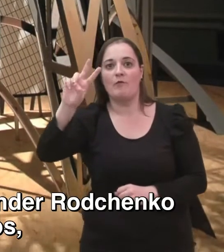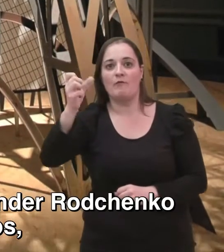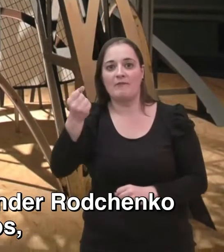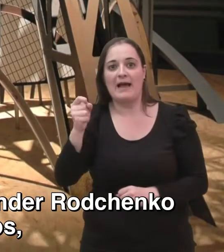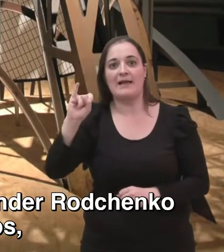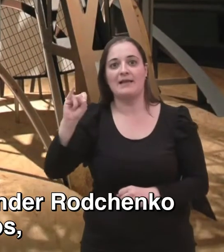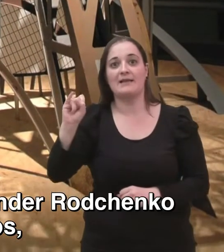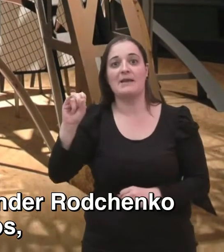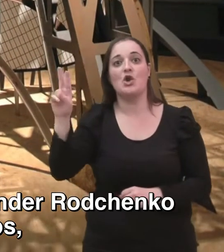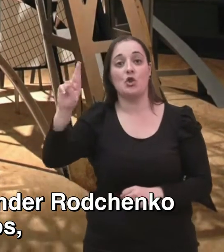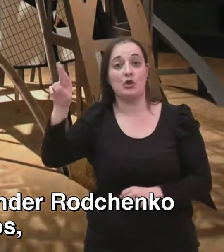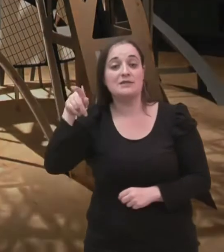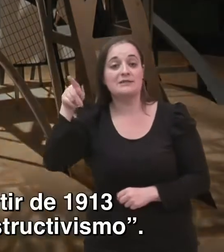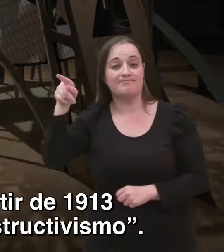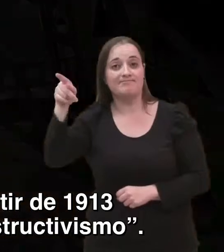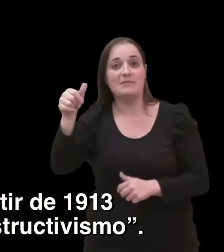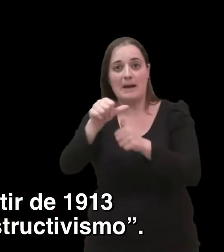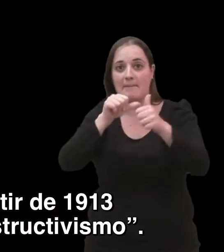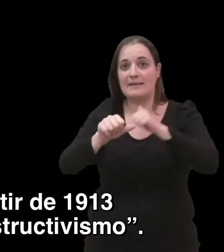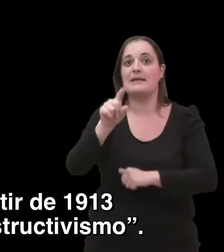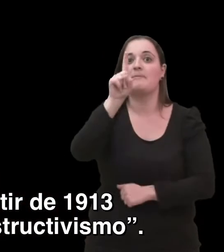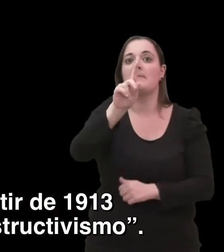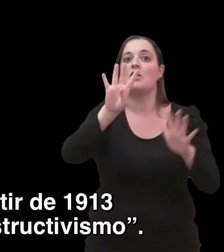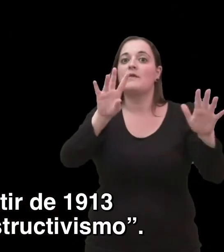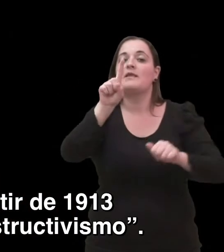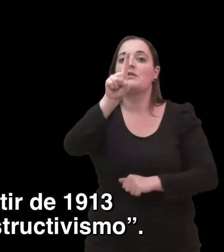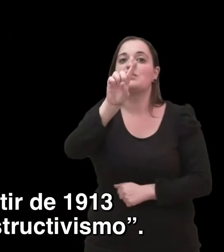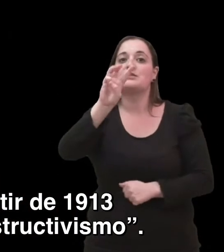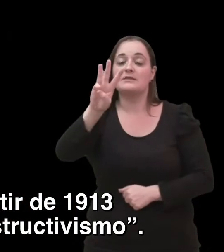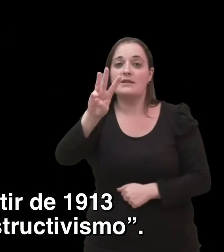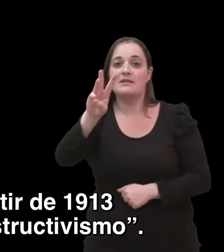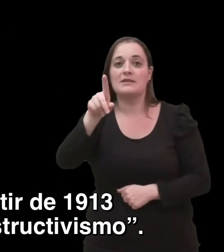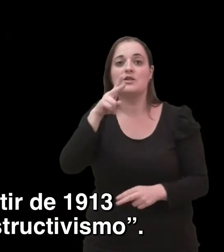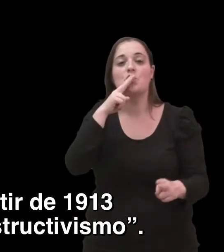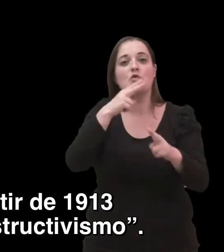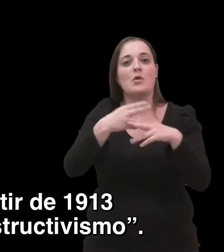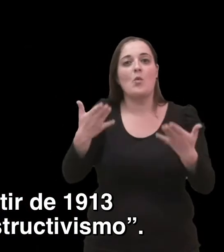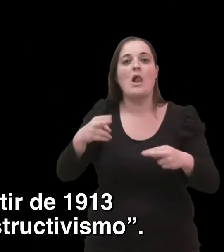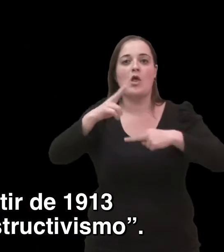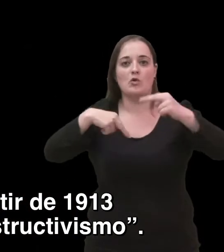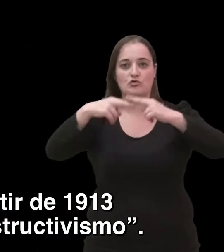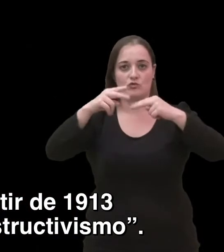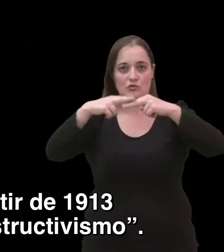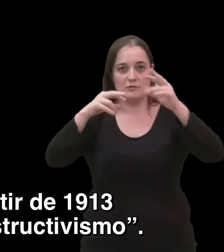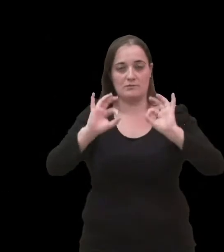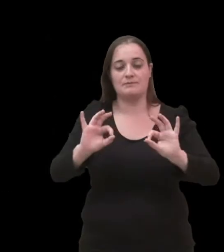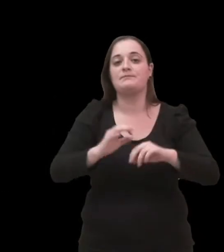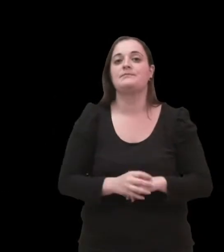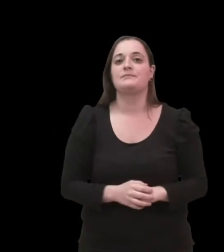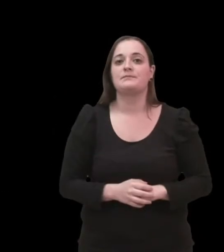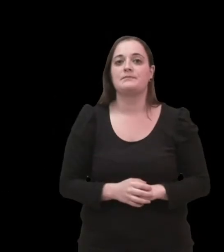Alexander Rodchenko, entre otros, se identificó a partir de 1913 con el término constructivismo.